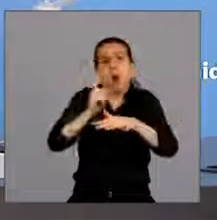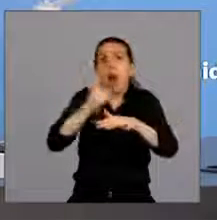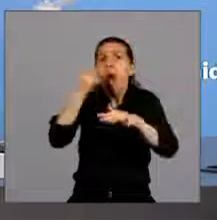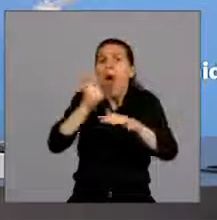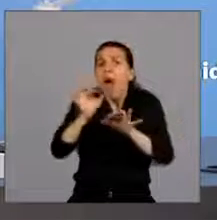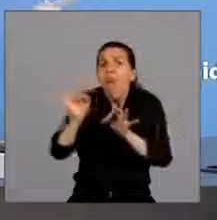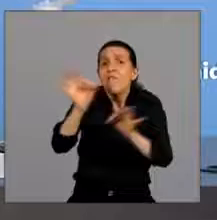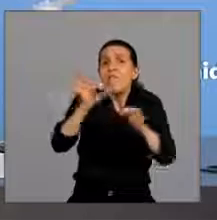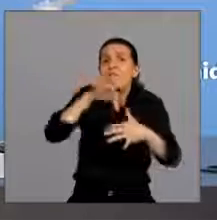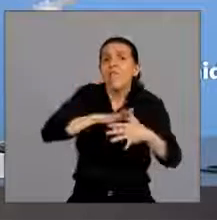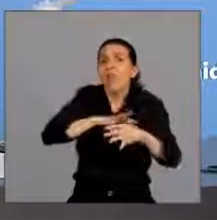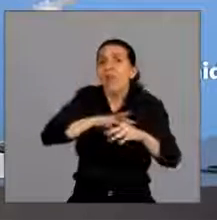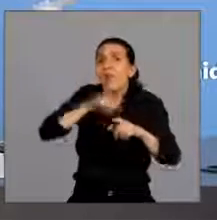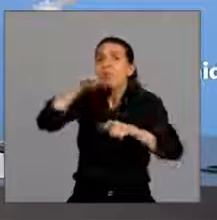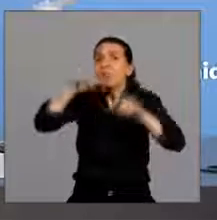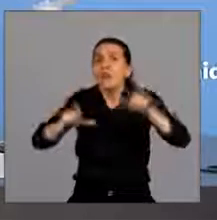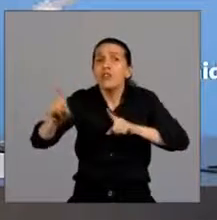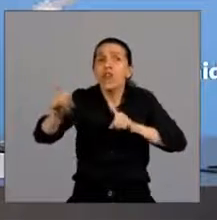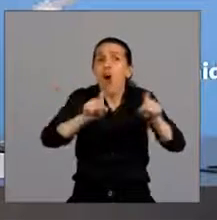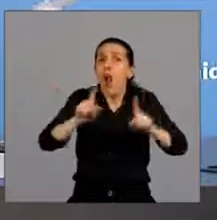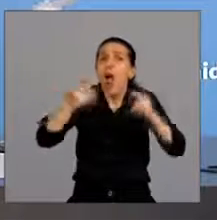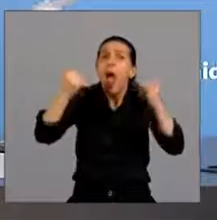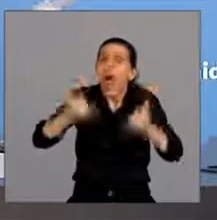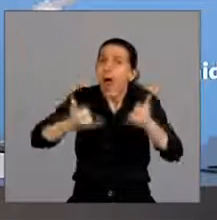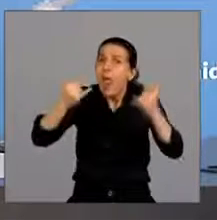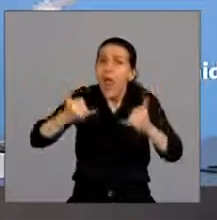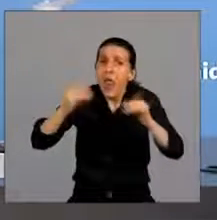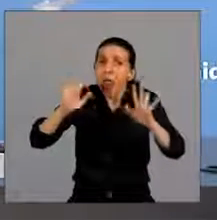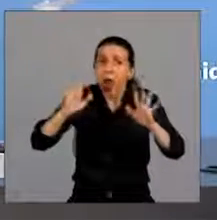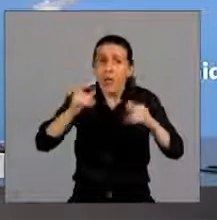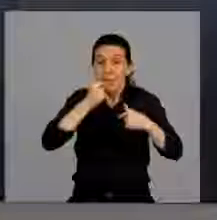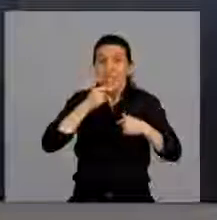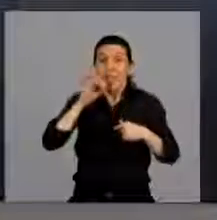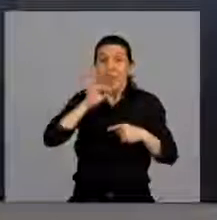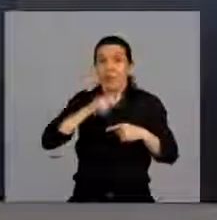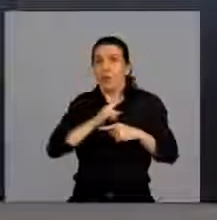circulando y el virus lo vamos a buscar, no lo busquemos.